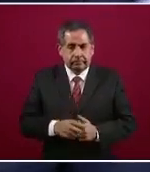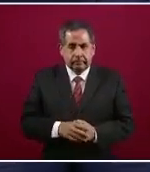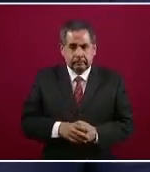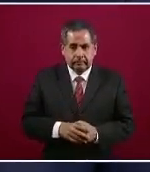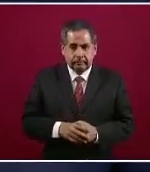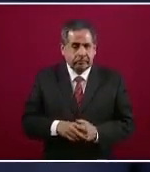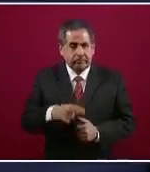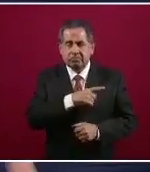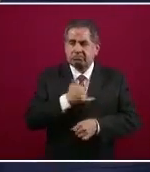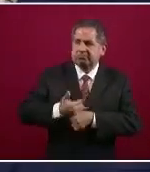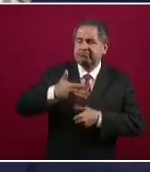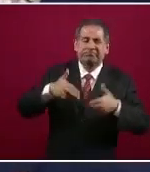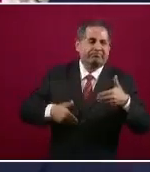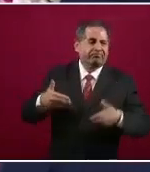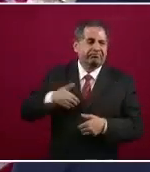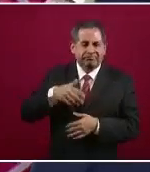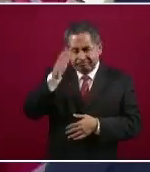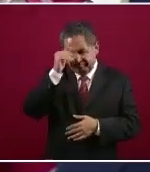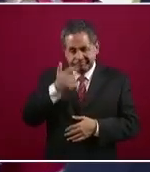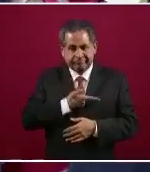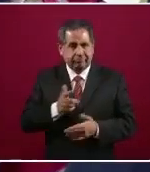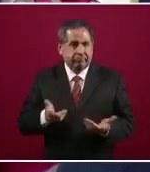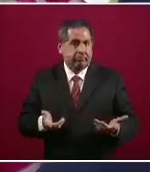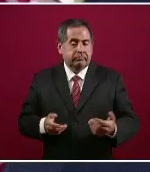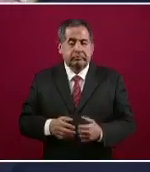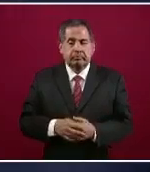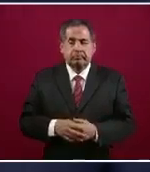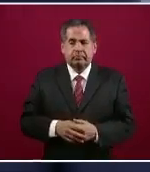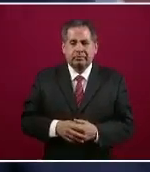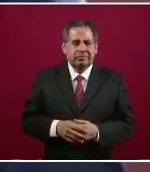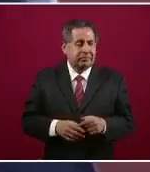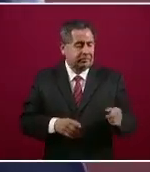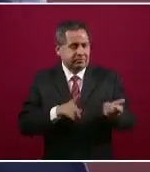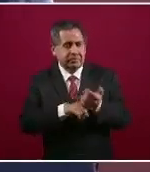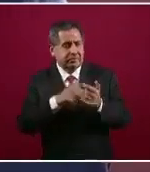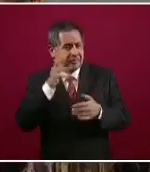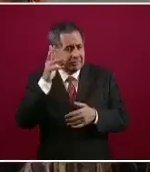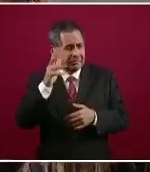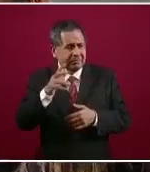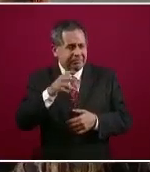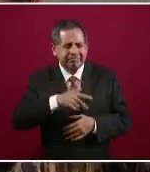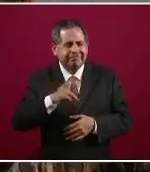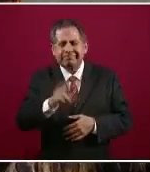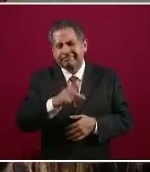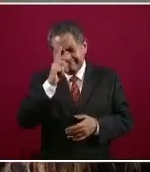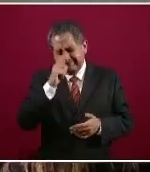de inconformidad. ¿Existe o no riesgo de hambruna? No, la verdad,